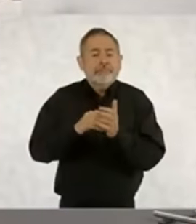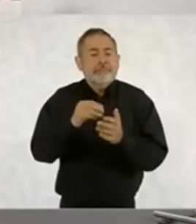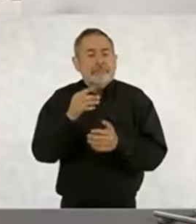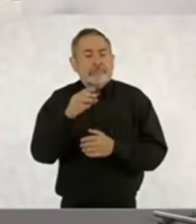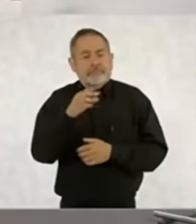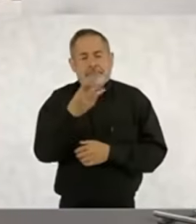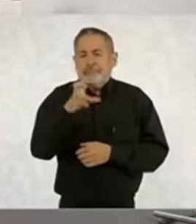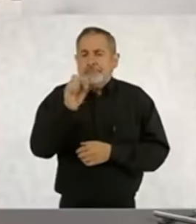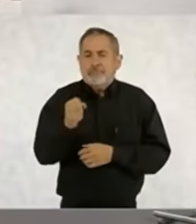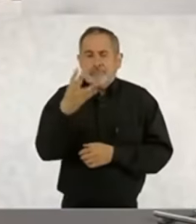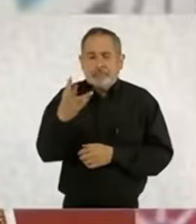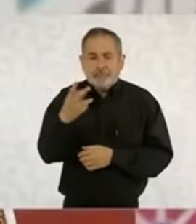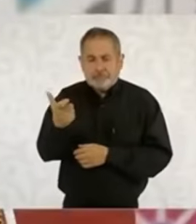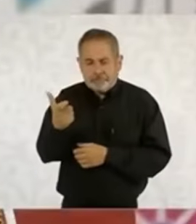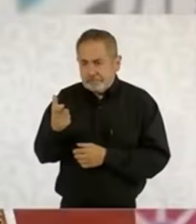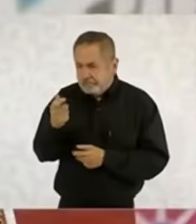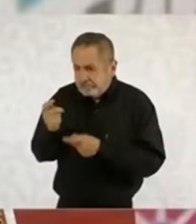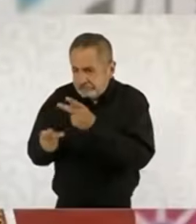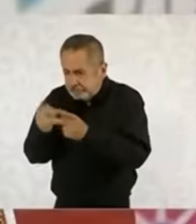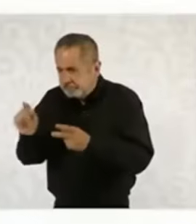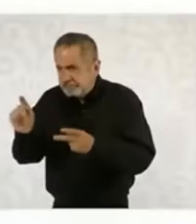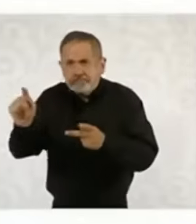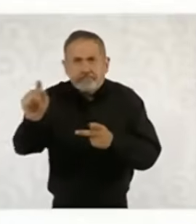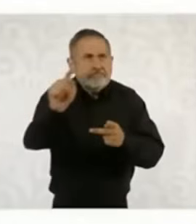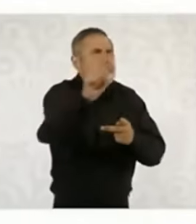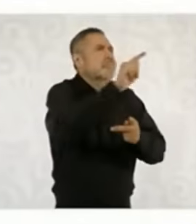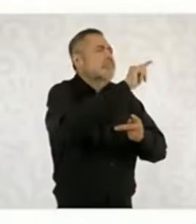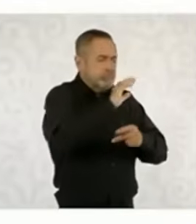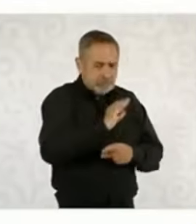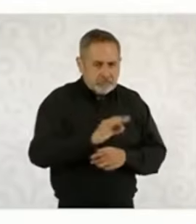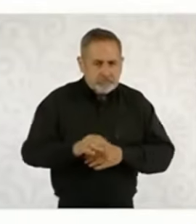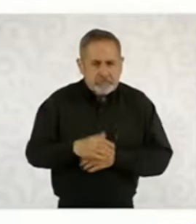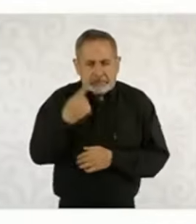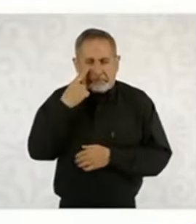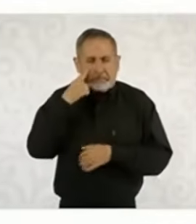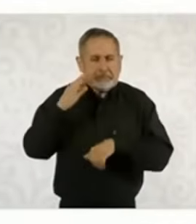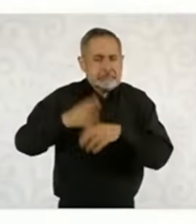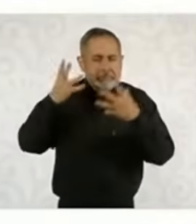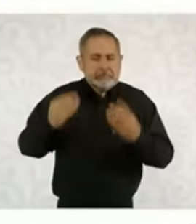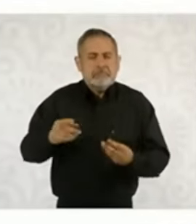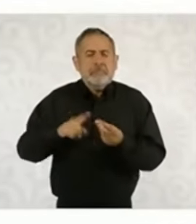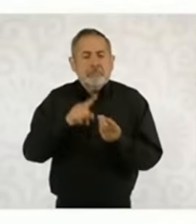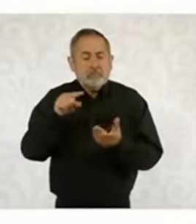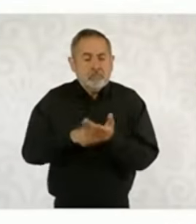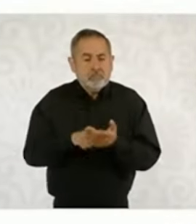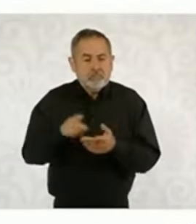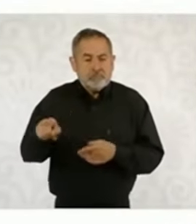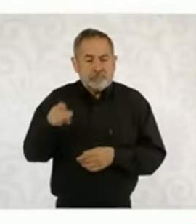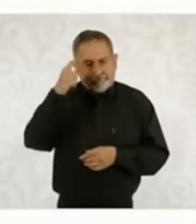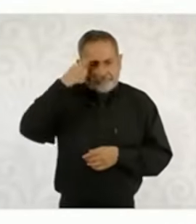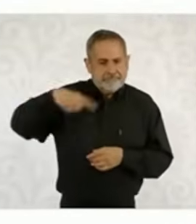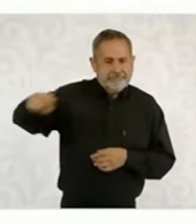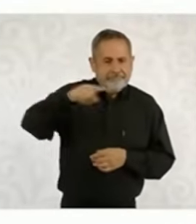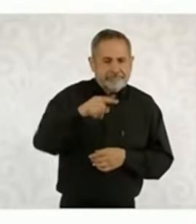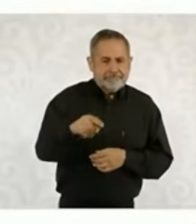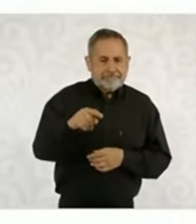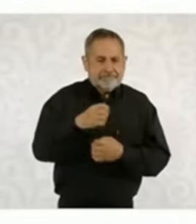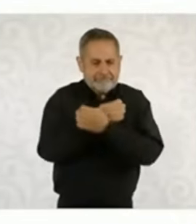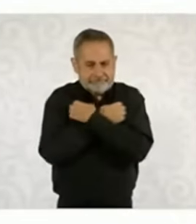1,083,854 pesos. Aquí podemos ver los sectores con la mayor colocación. Comenzamos con educación pública con